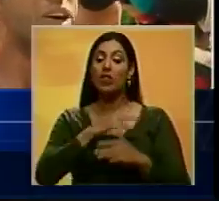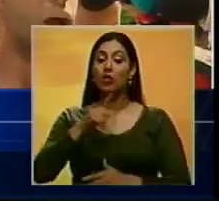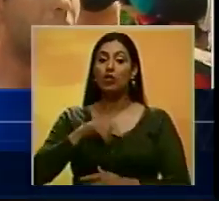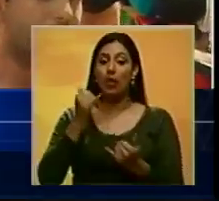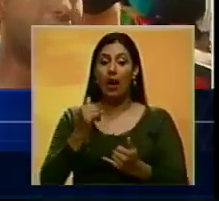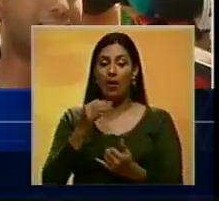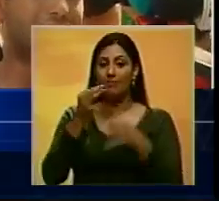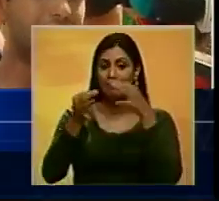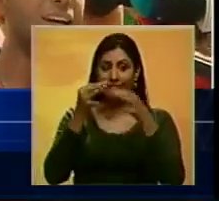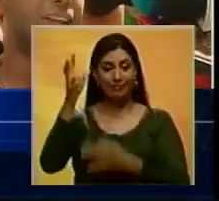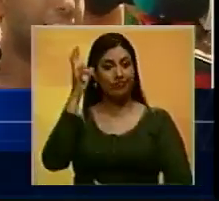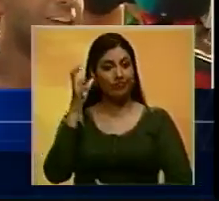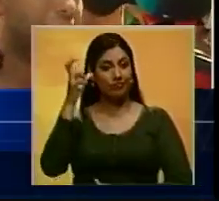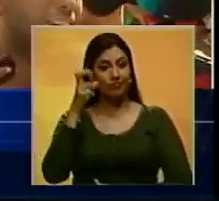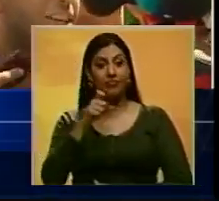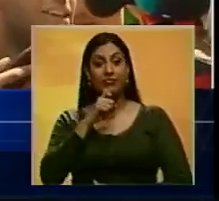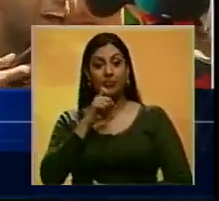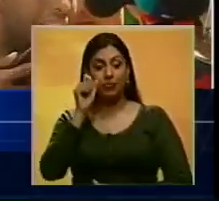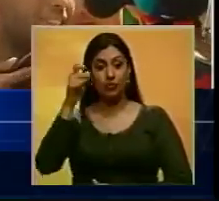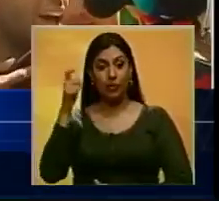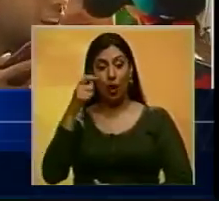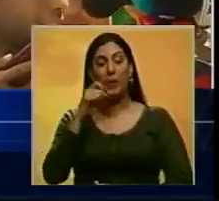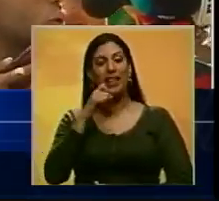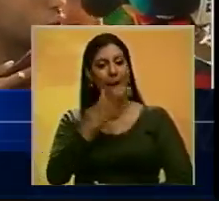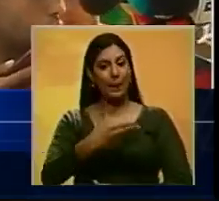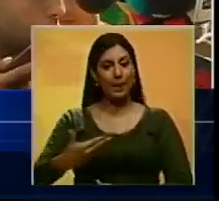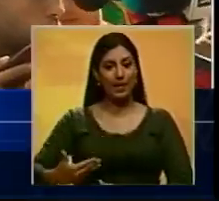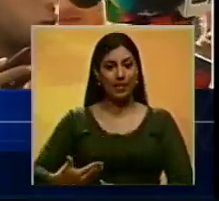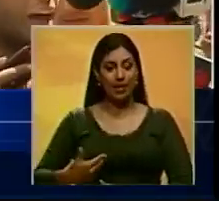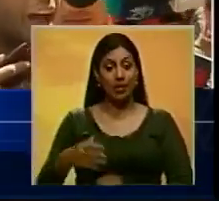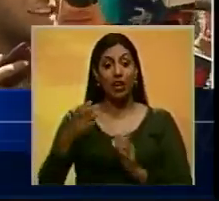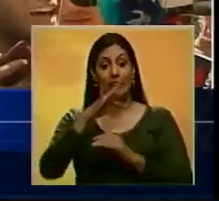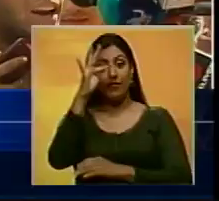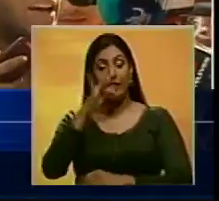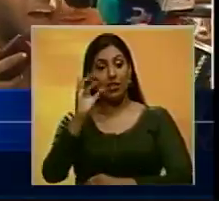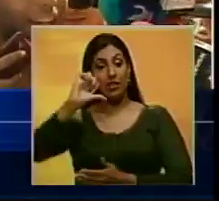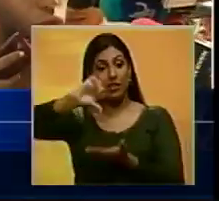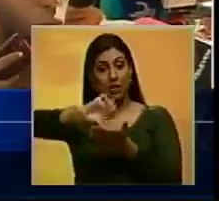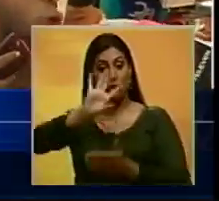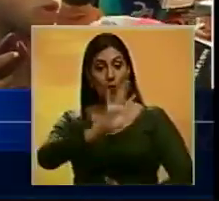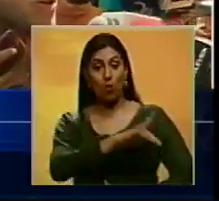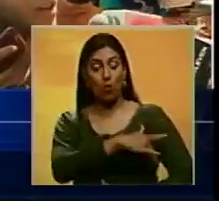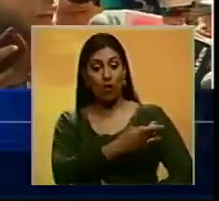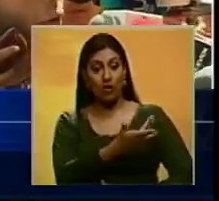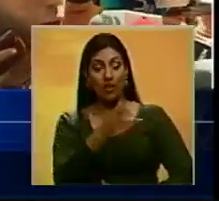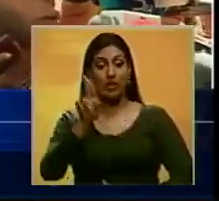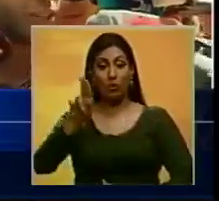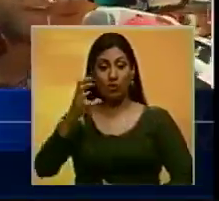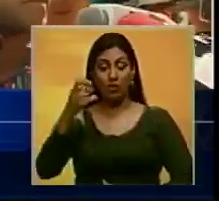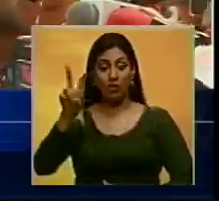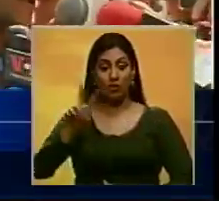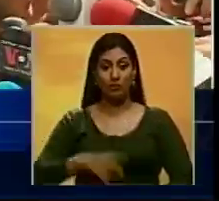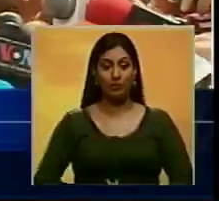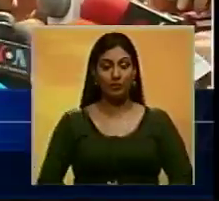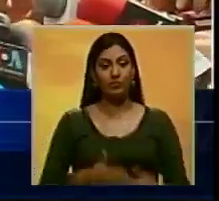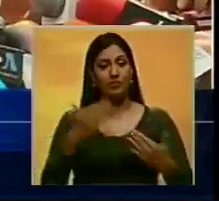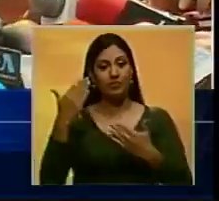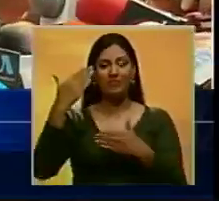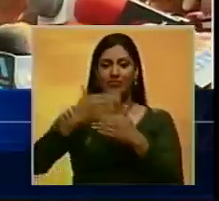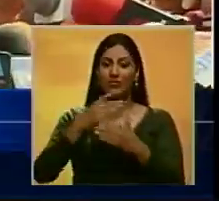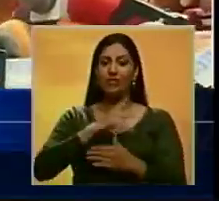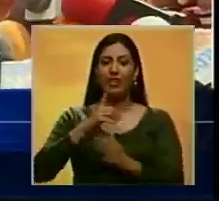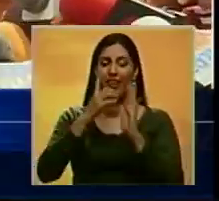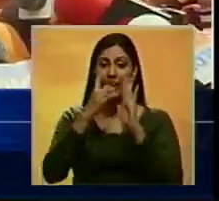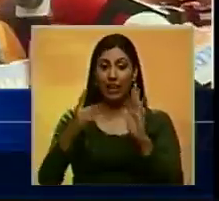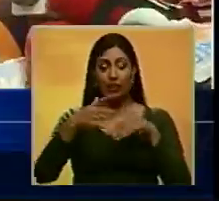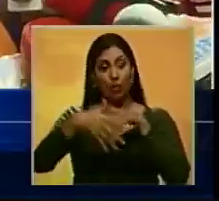nosotros ahora a escuchar a Hasler Iglesias, presidente de la Federación de Centros Universitarios de la UCB. Estén bloqueando y ejercer el